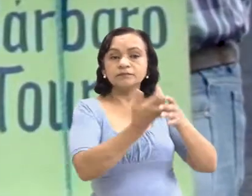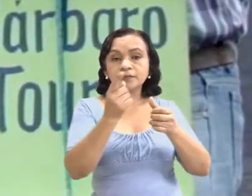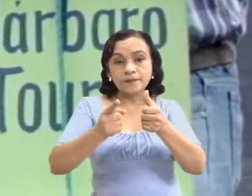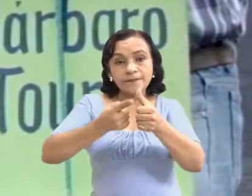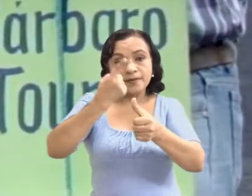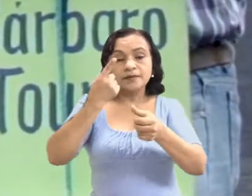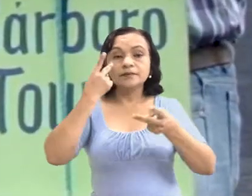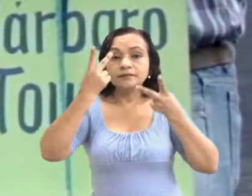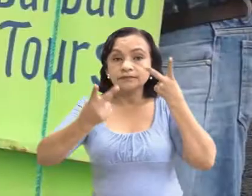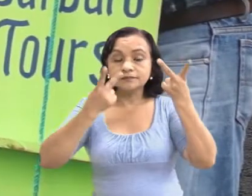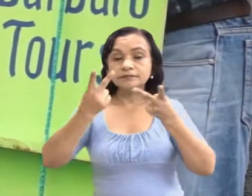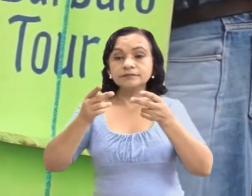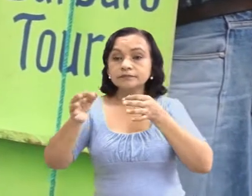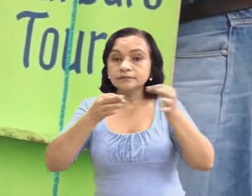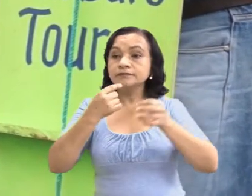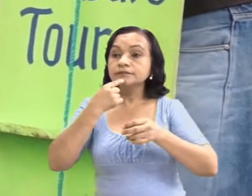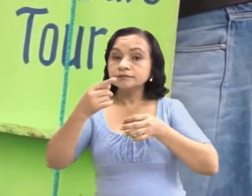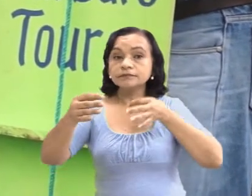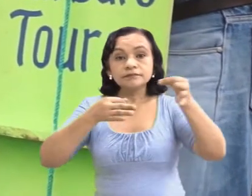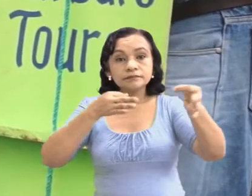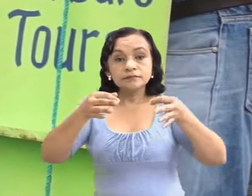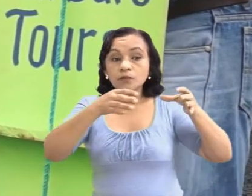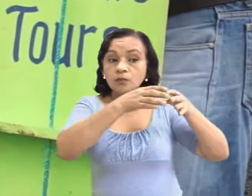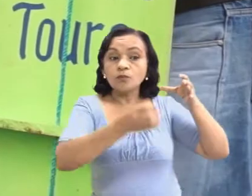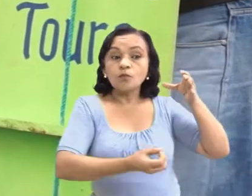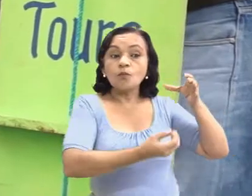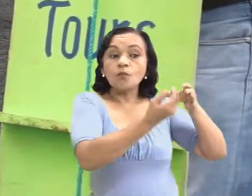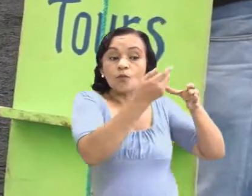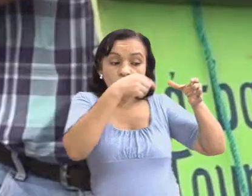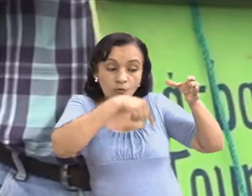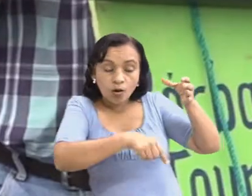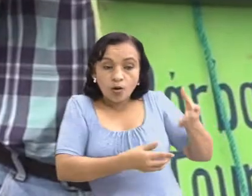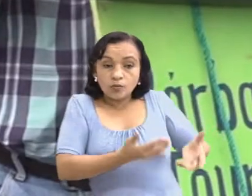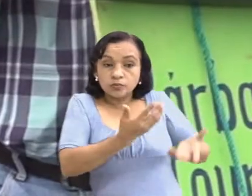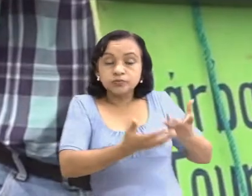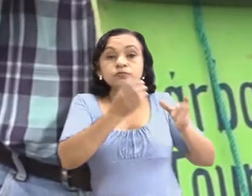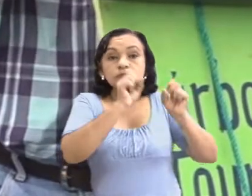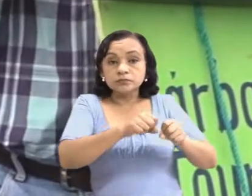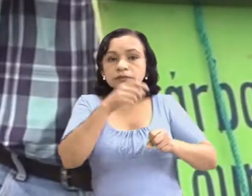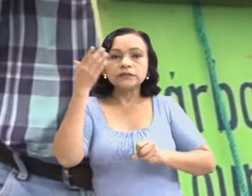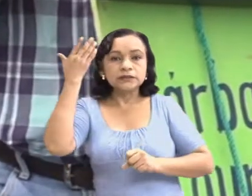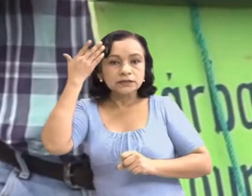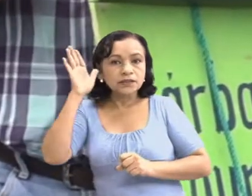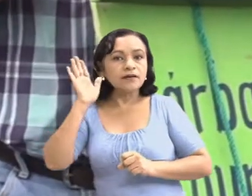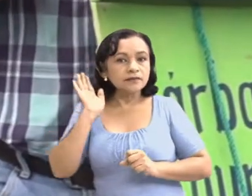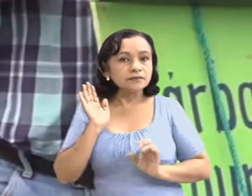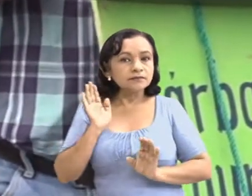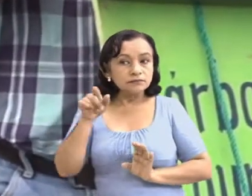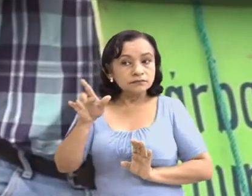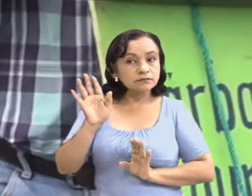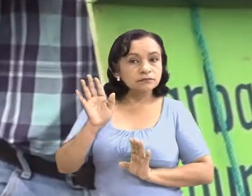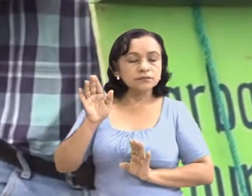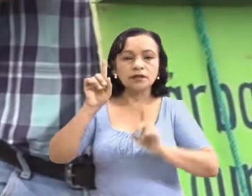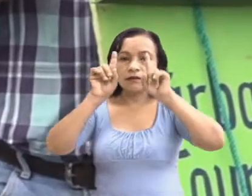hacemos con nuestros visitantes es decirles y explicarles que es un volcán activo. Si ellos saben que es un volcán activo,